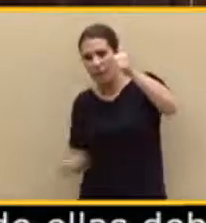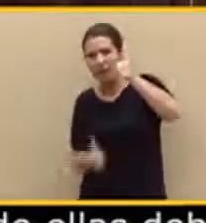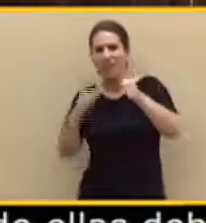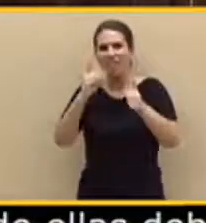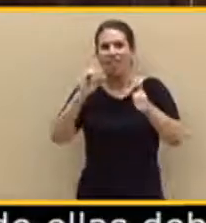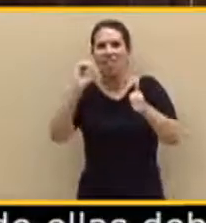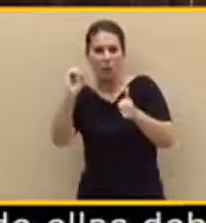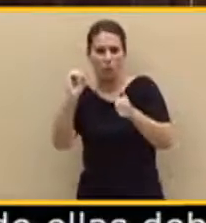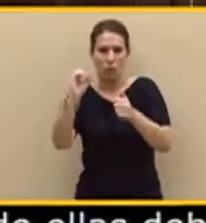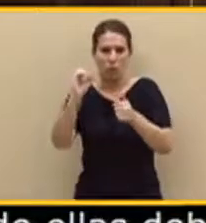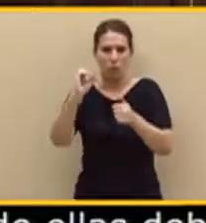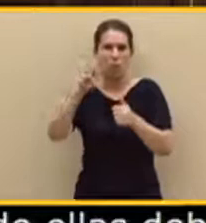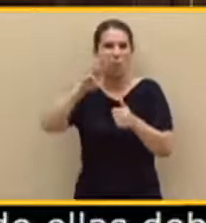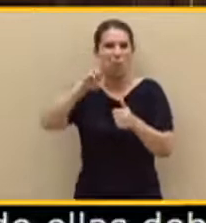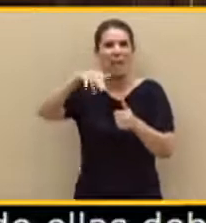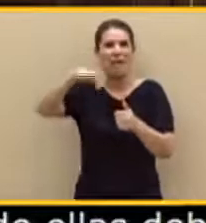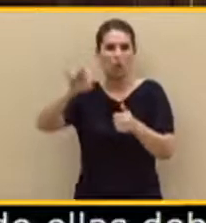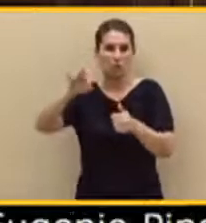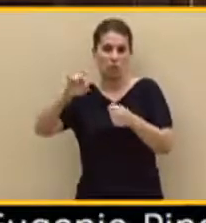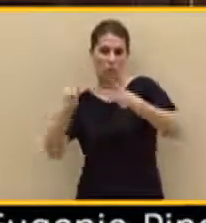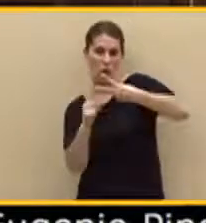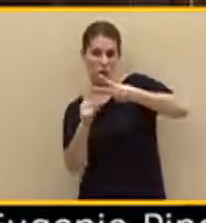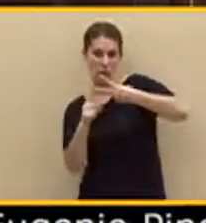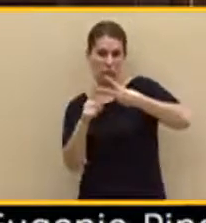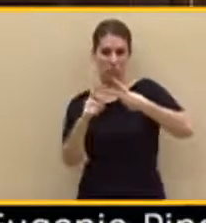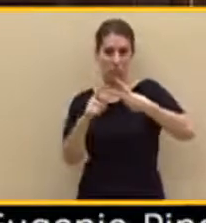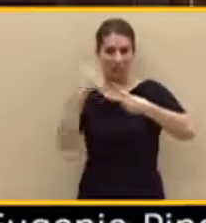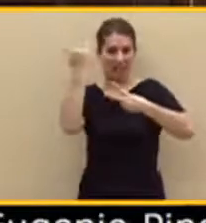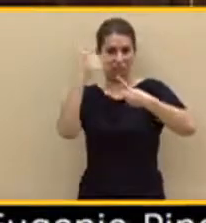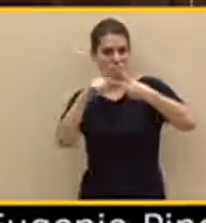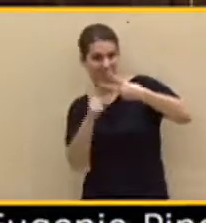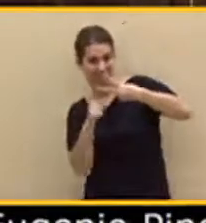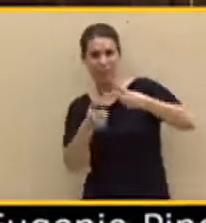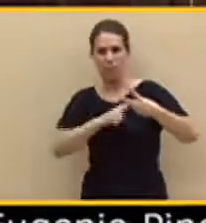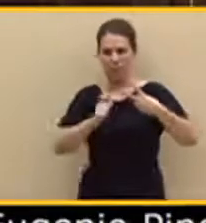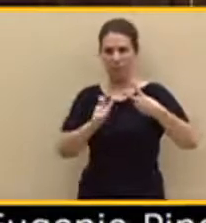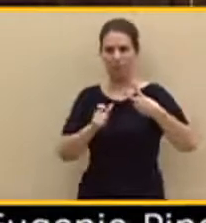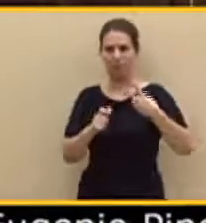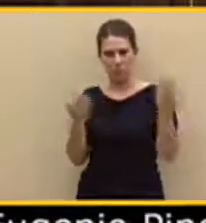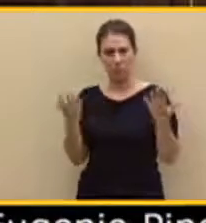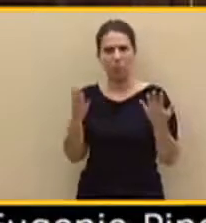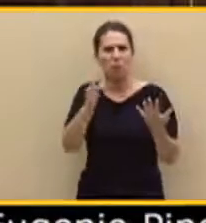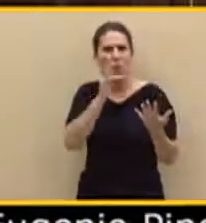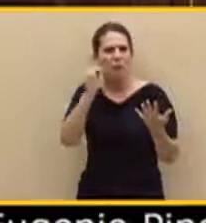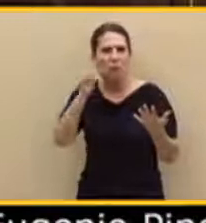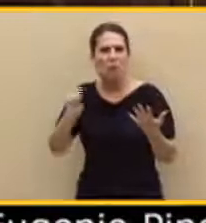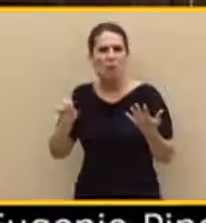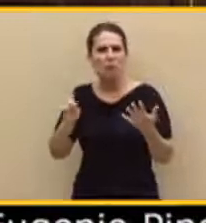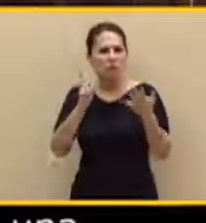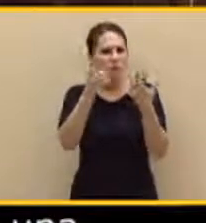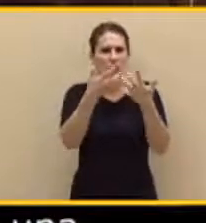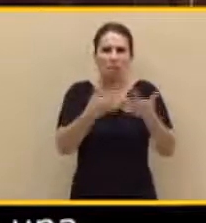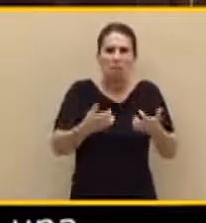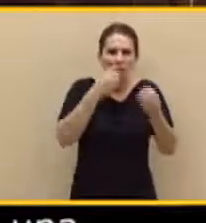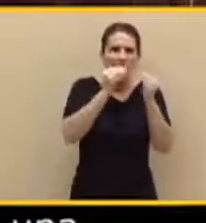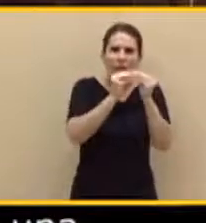Pino, el número dos de la policía. Y sigue siendo una incógnita tanto quién ordenó elaborar ese informe como quién lo elaboró, puesto que no tiene